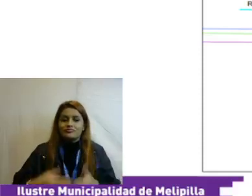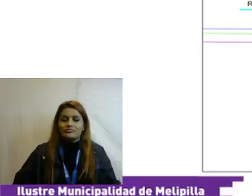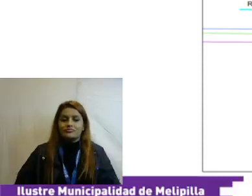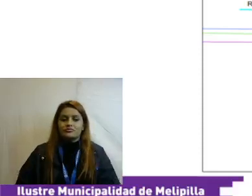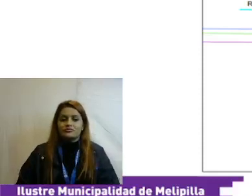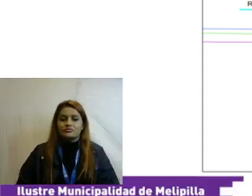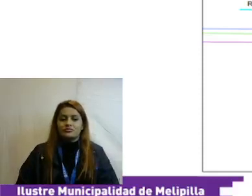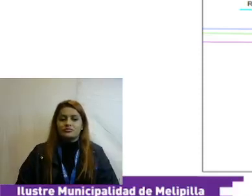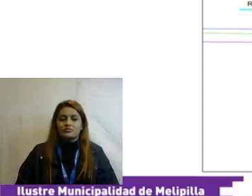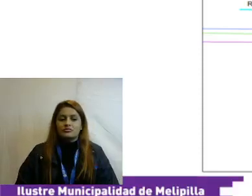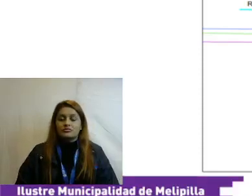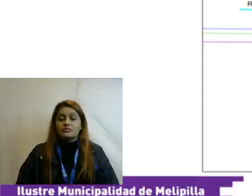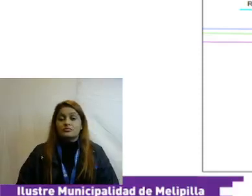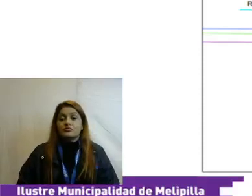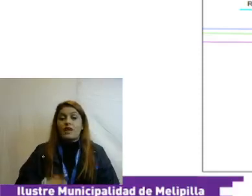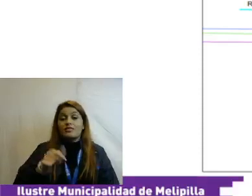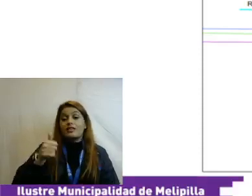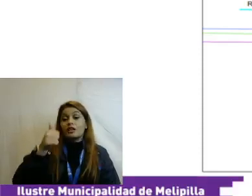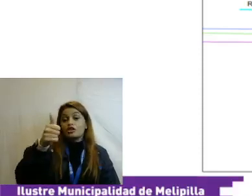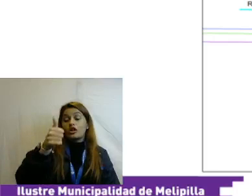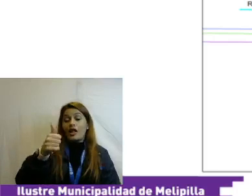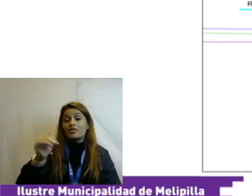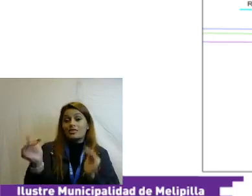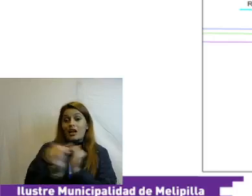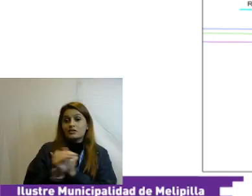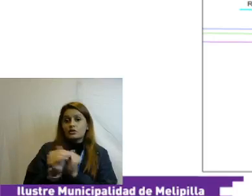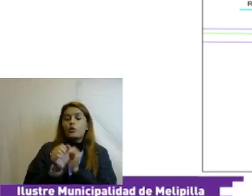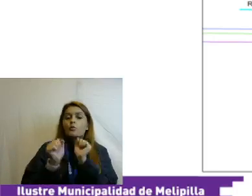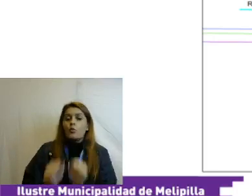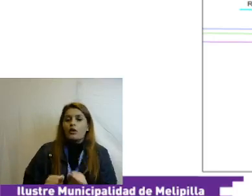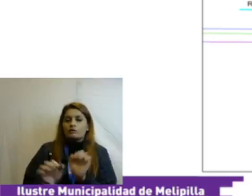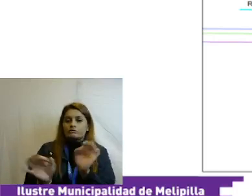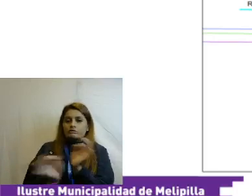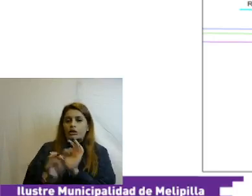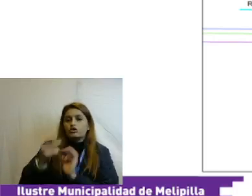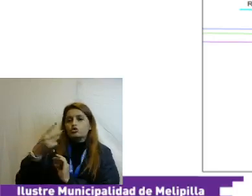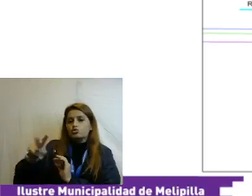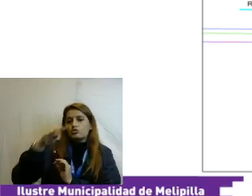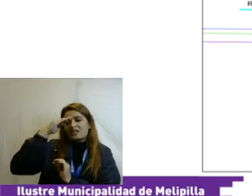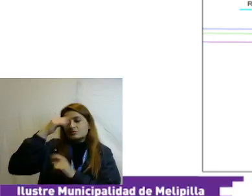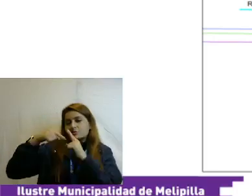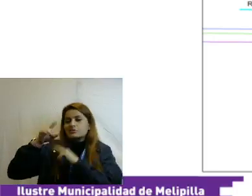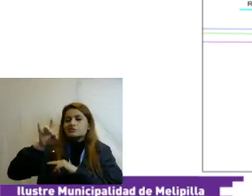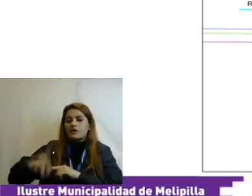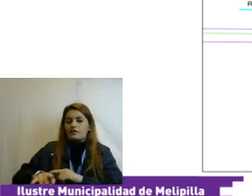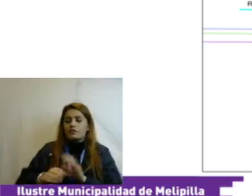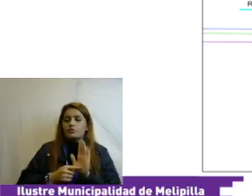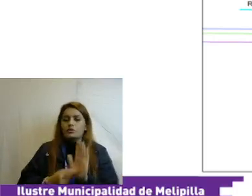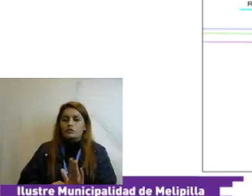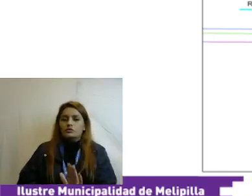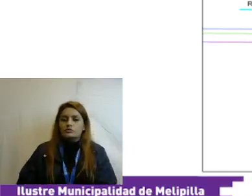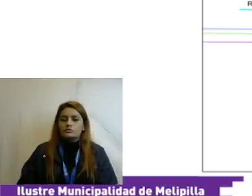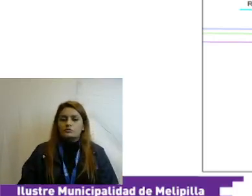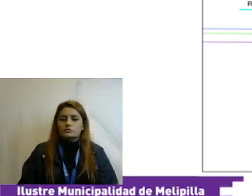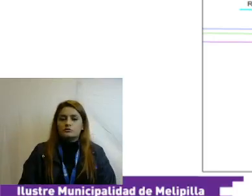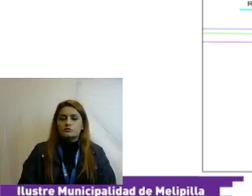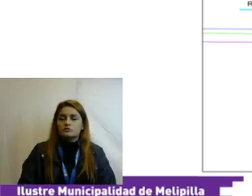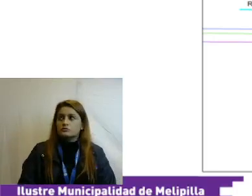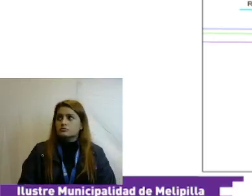la palabra a la directora de tránsito, quien puede, de acuerdo a su expertise técnica, dar una mejor descripción.